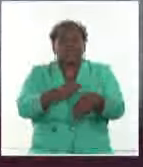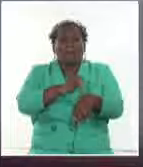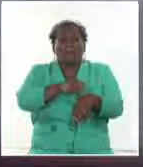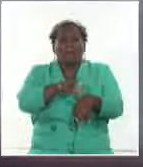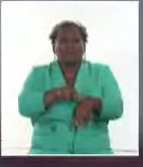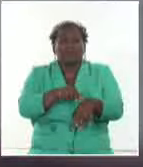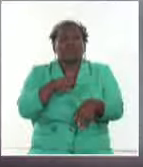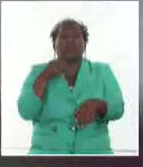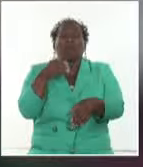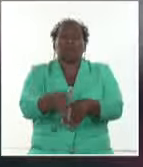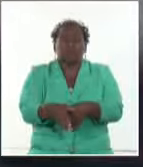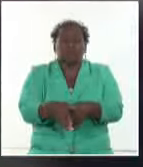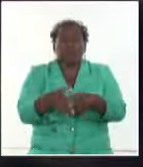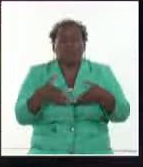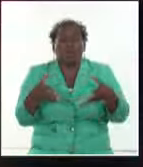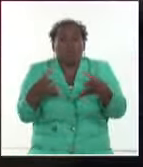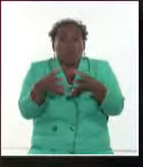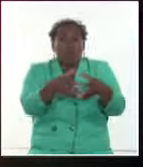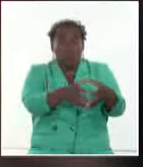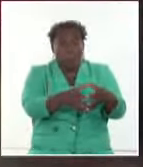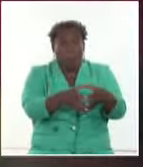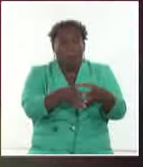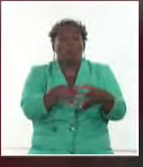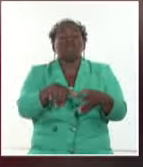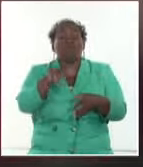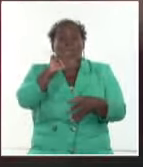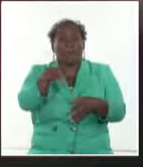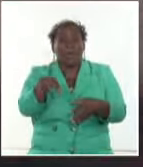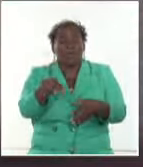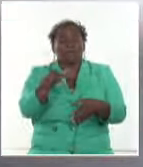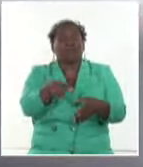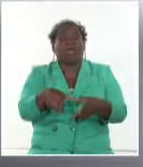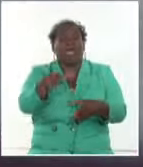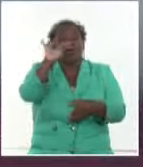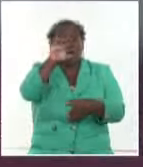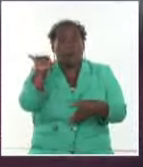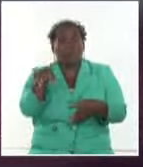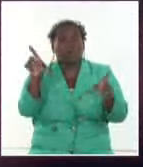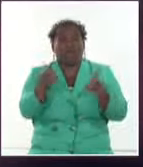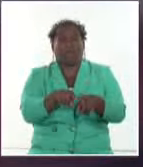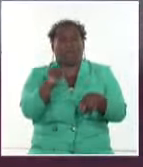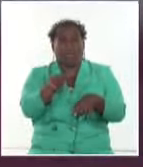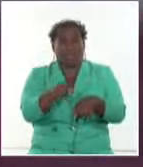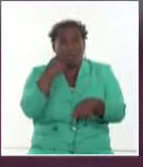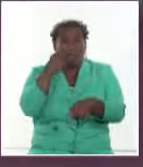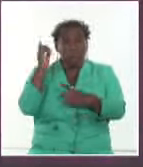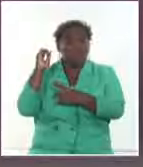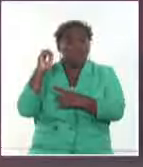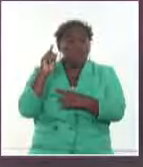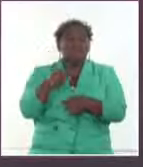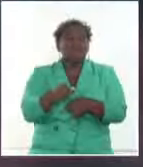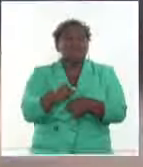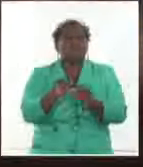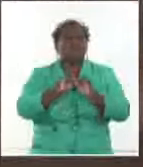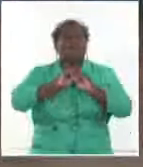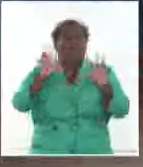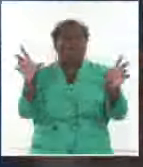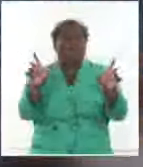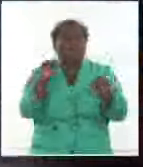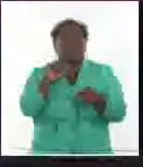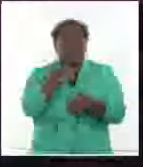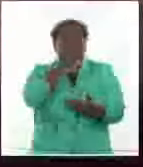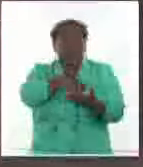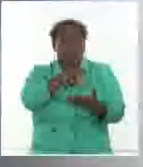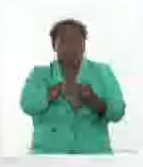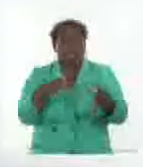una dotación de bomberos del Aeropuerto Internacional Juan Gualberto Gómez de Varadero. Ahí tienen ustedes las imágenes. En el lugar se encuentra un